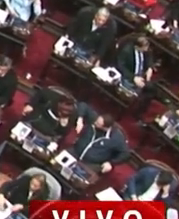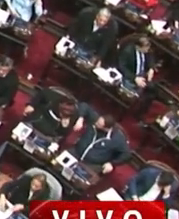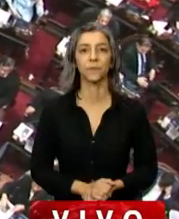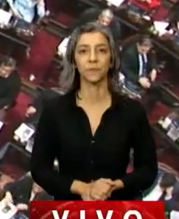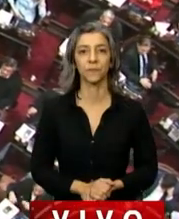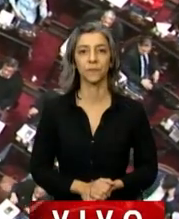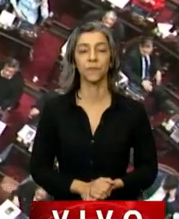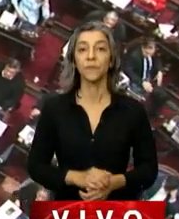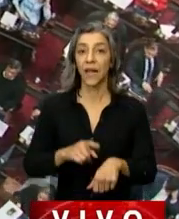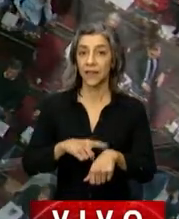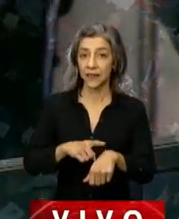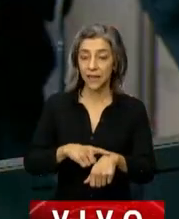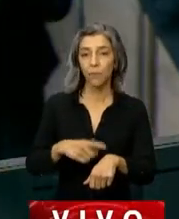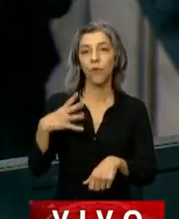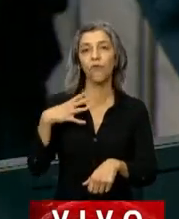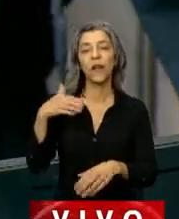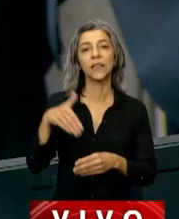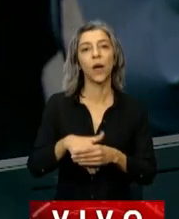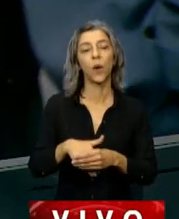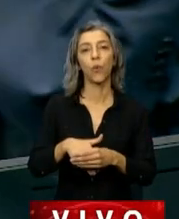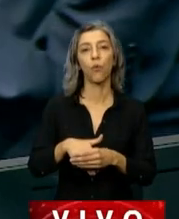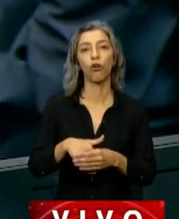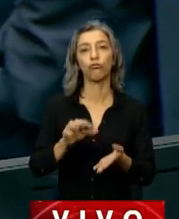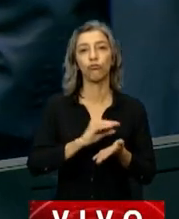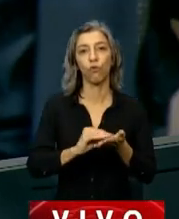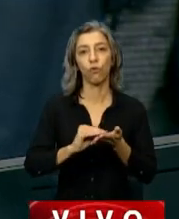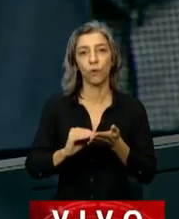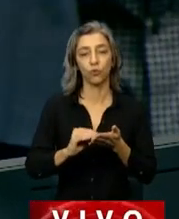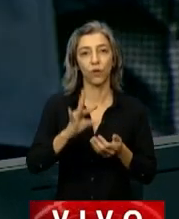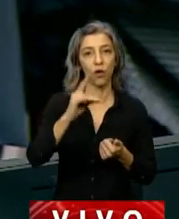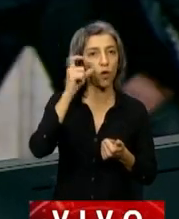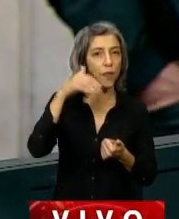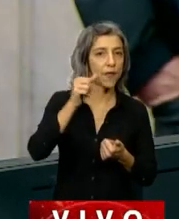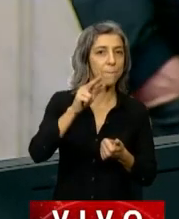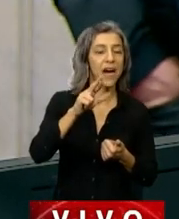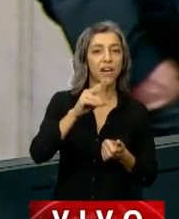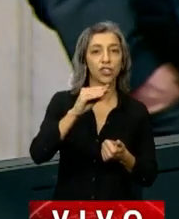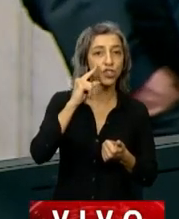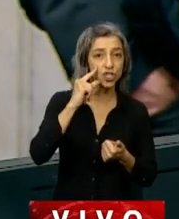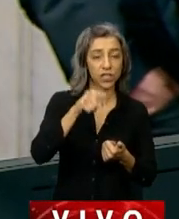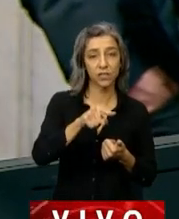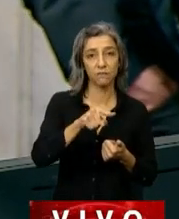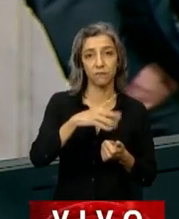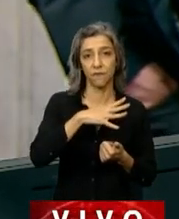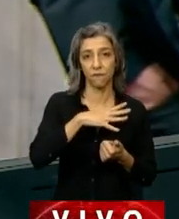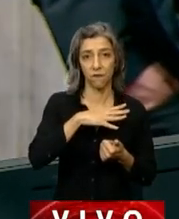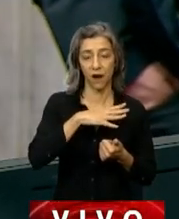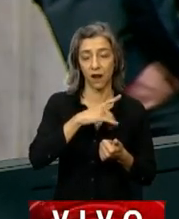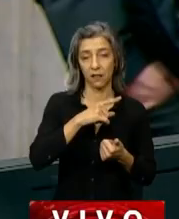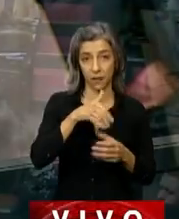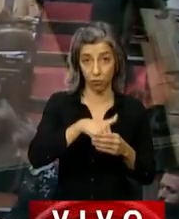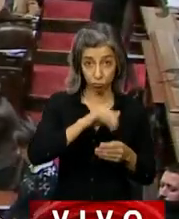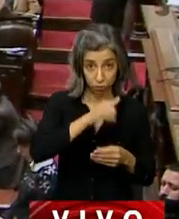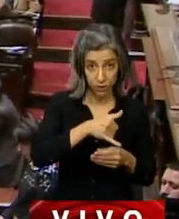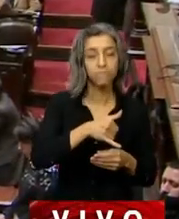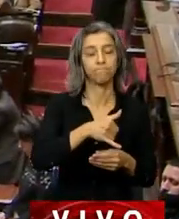Tiempo. Le voy a tomar el voto a viva voz a los diputados de Marchi, que no hizo uso de su voto.